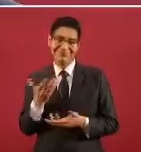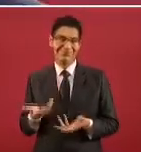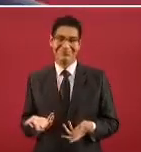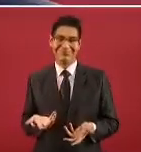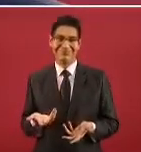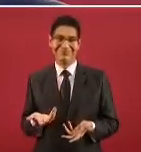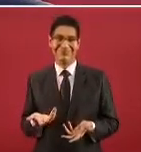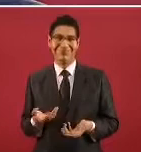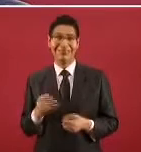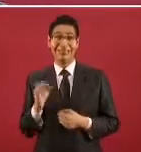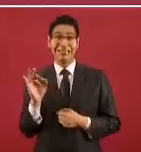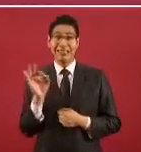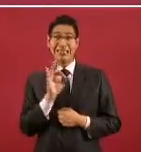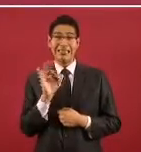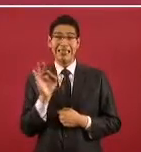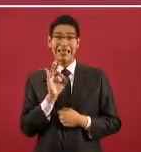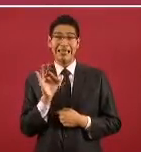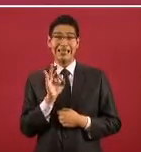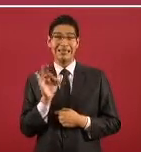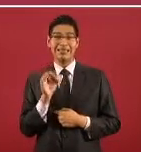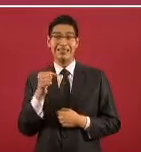si yo estoy convencido,